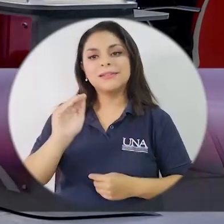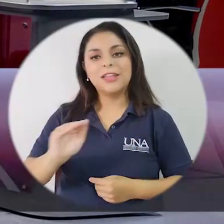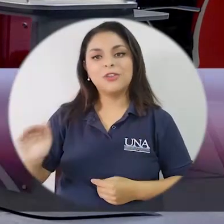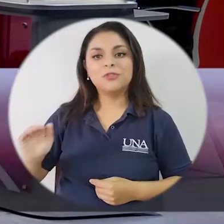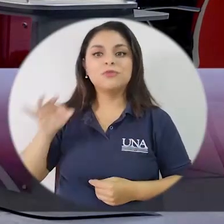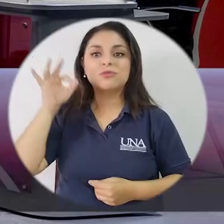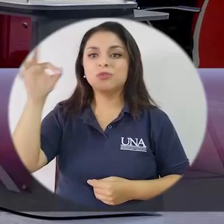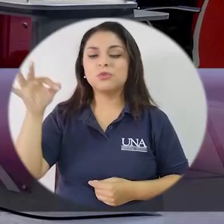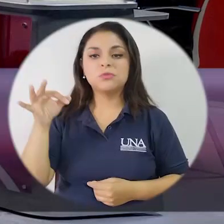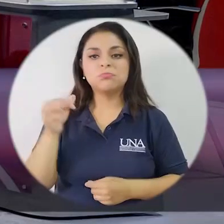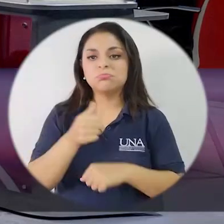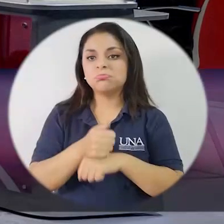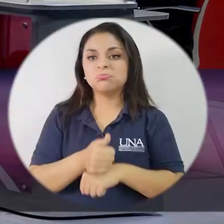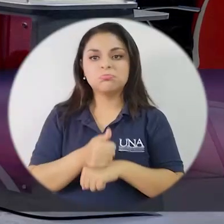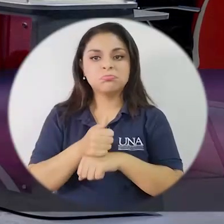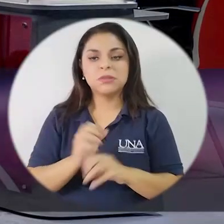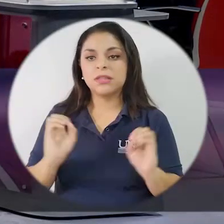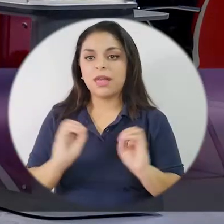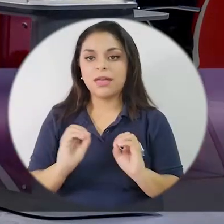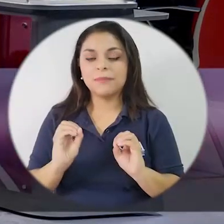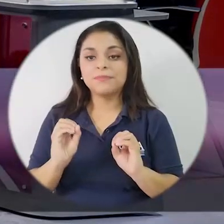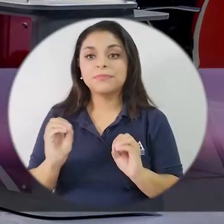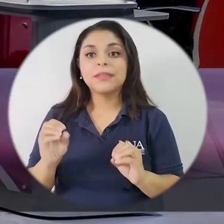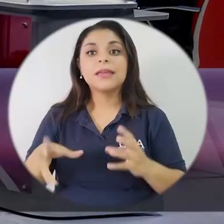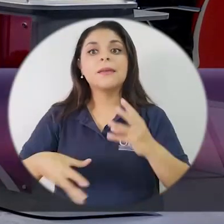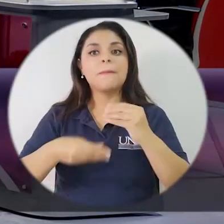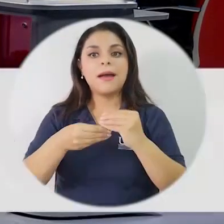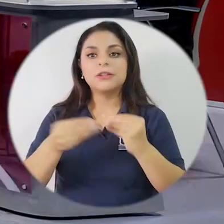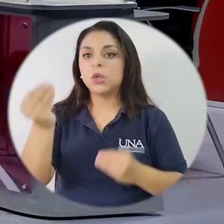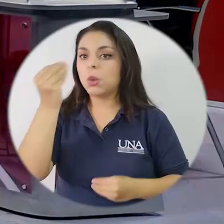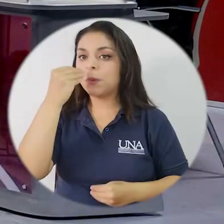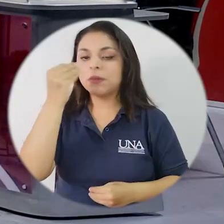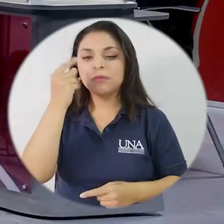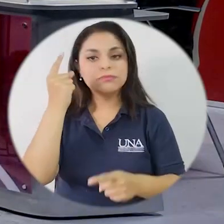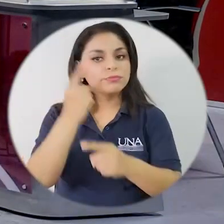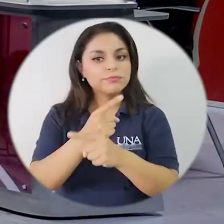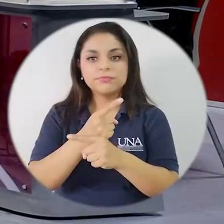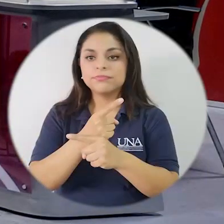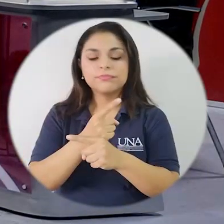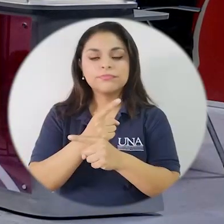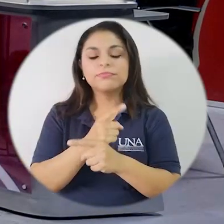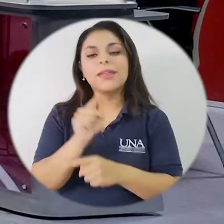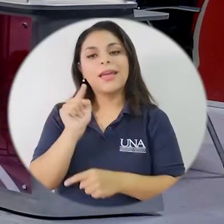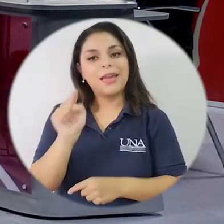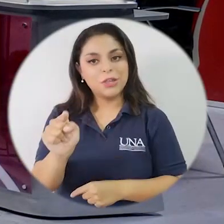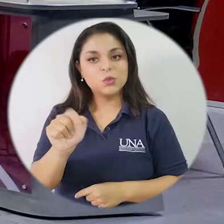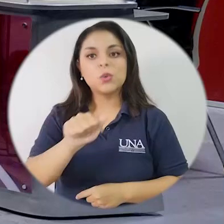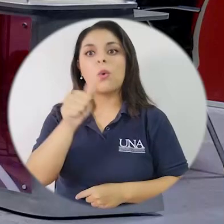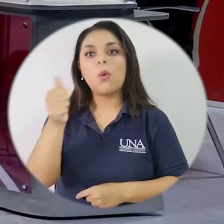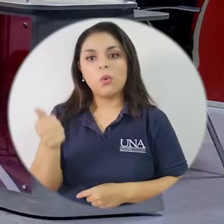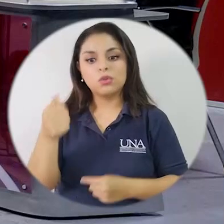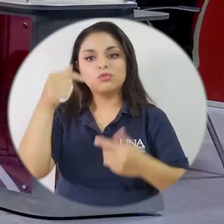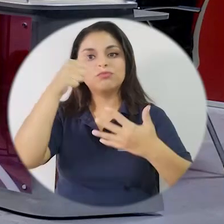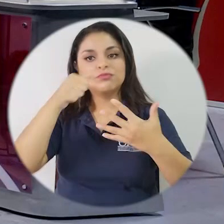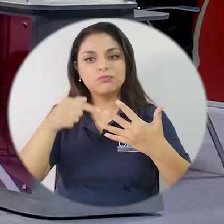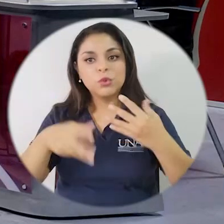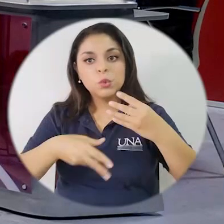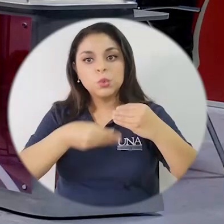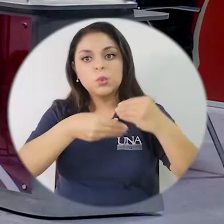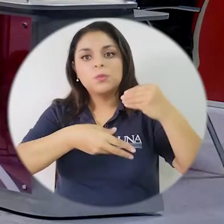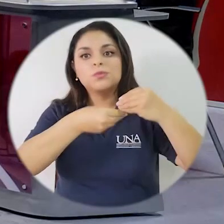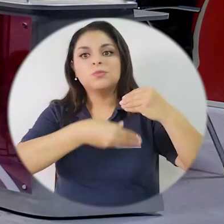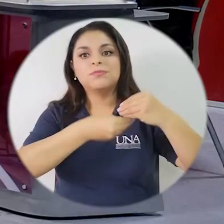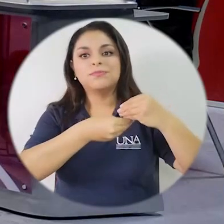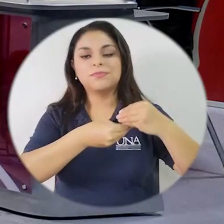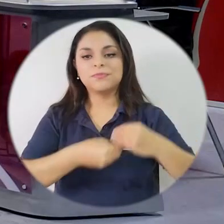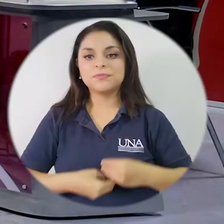tengamos personas que se muevan cada vez más. Y si la alimentación no es la más adecuada, pues esto es otro factor que sigue sumando en